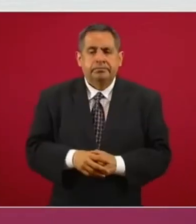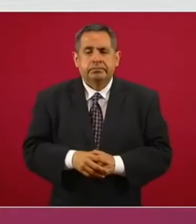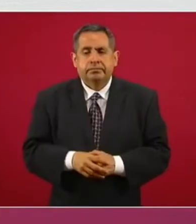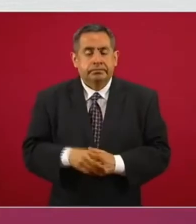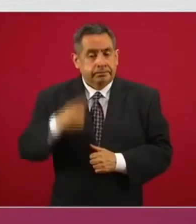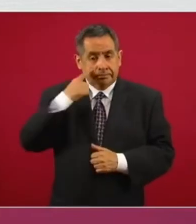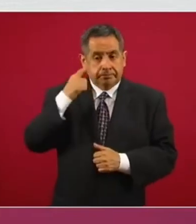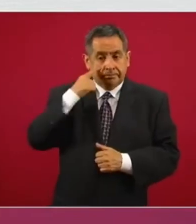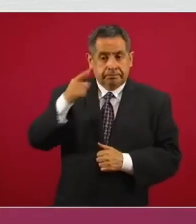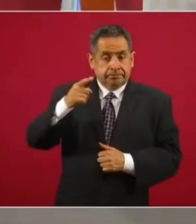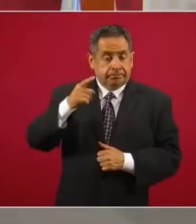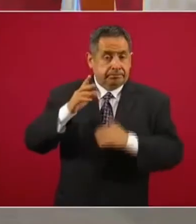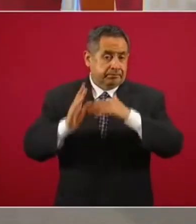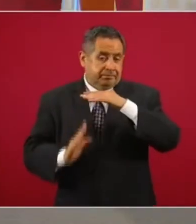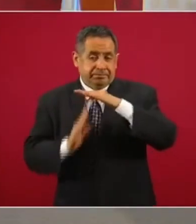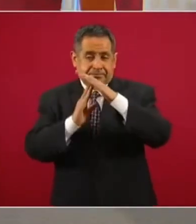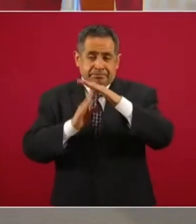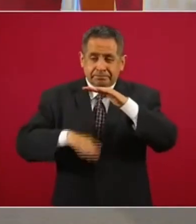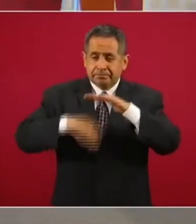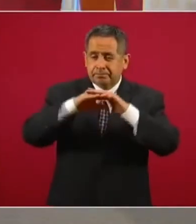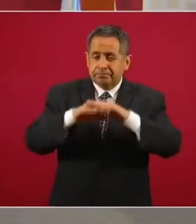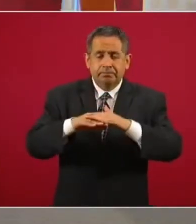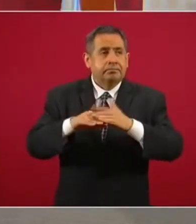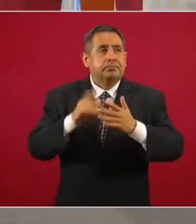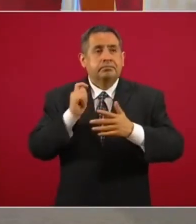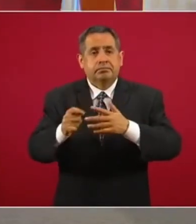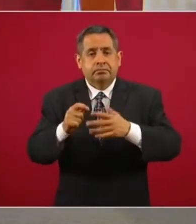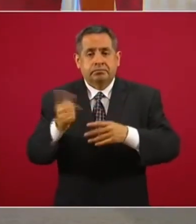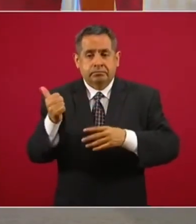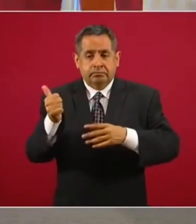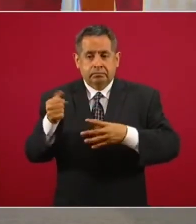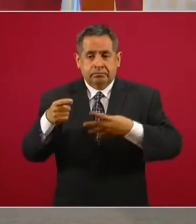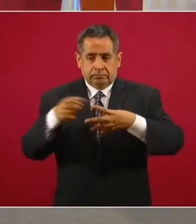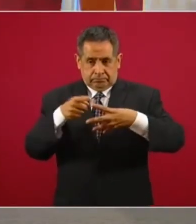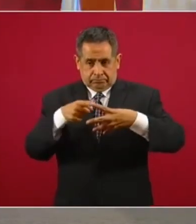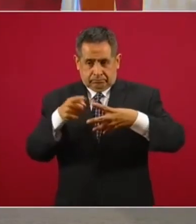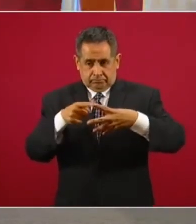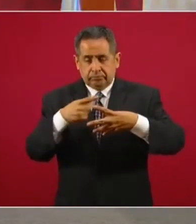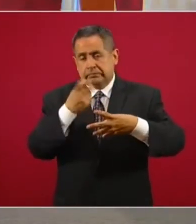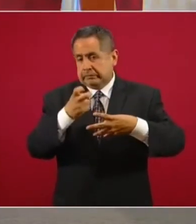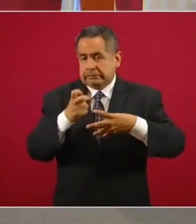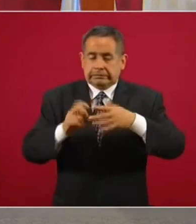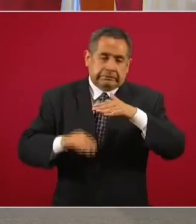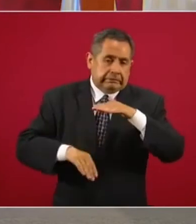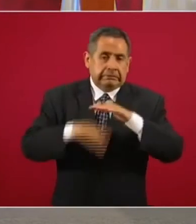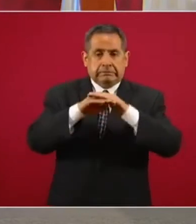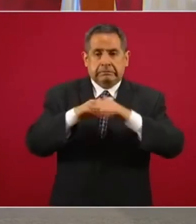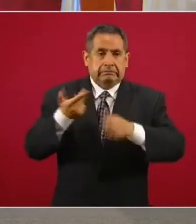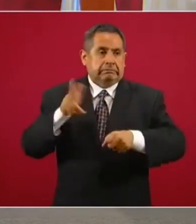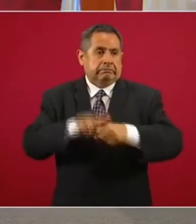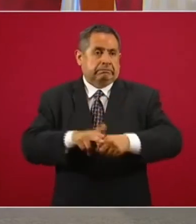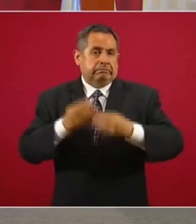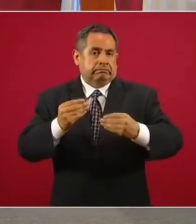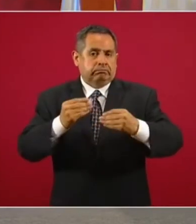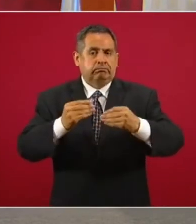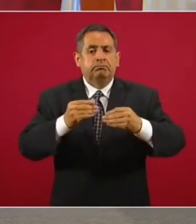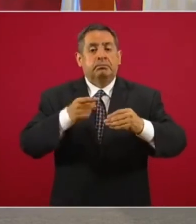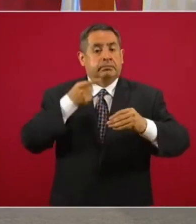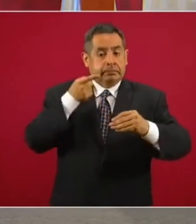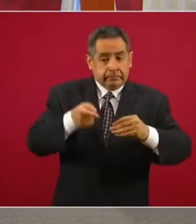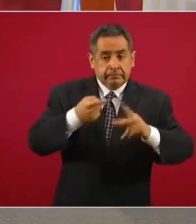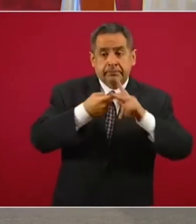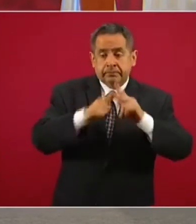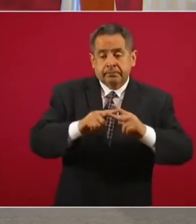nacional llegamos al punto máximo en la primera semana de agosto, es donde se llegó al máximo de hospitalización y desde